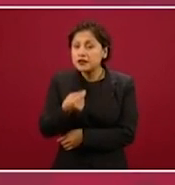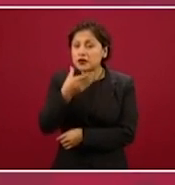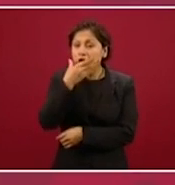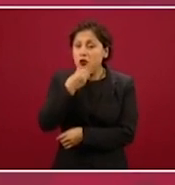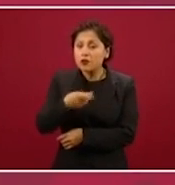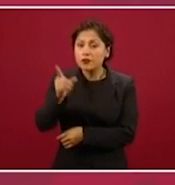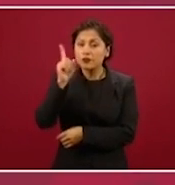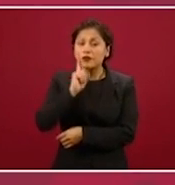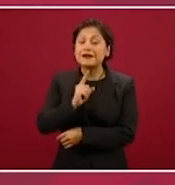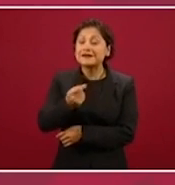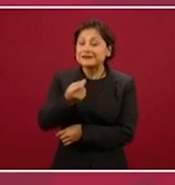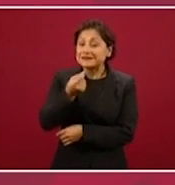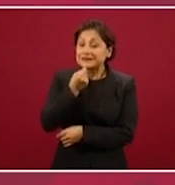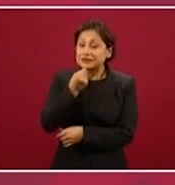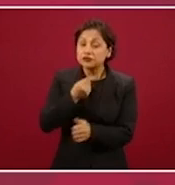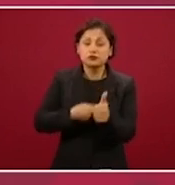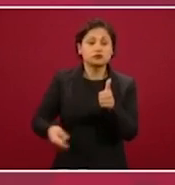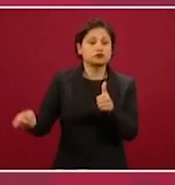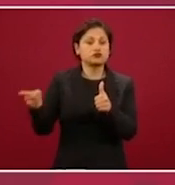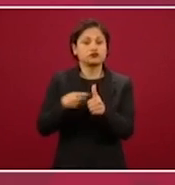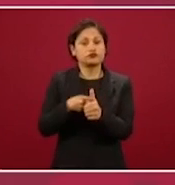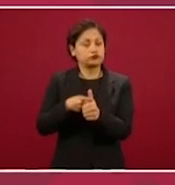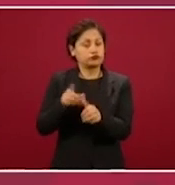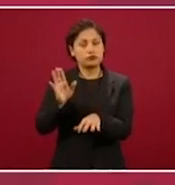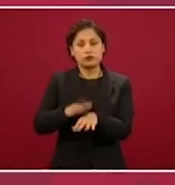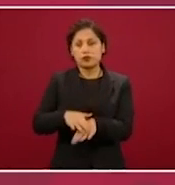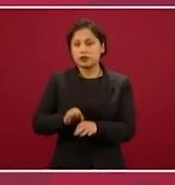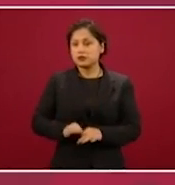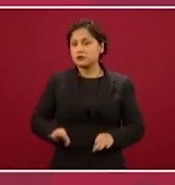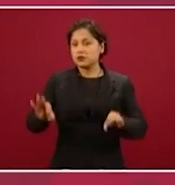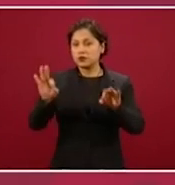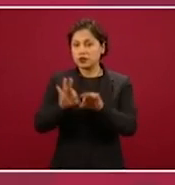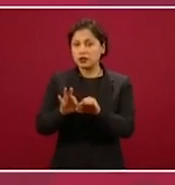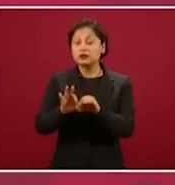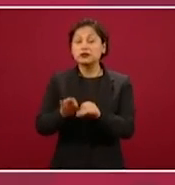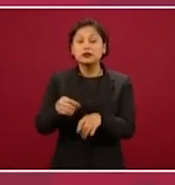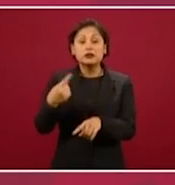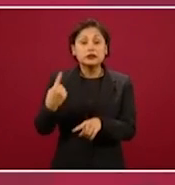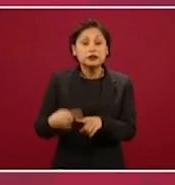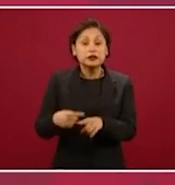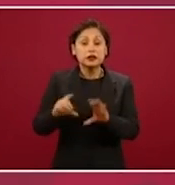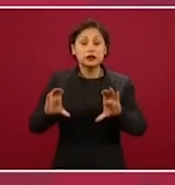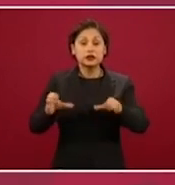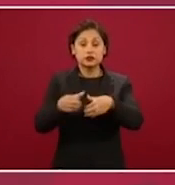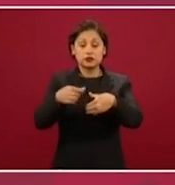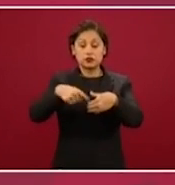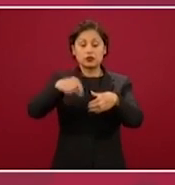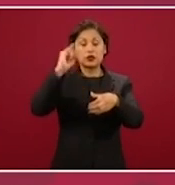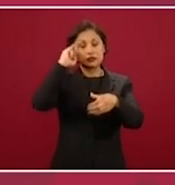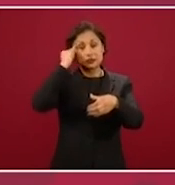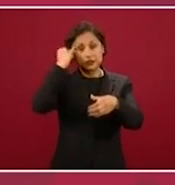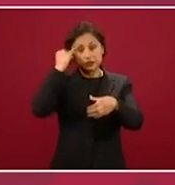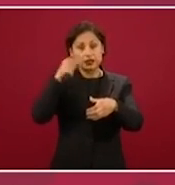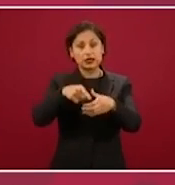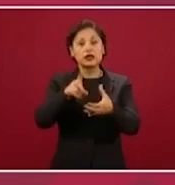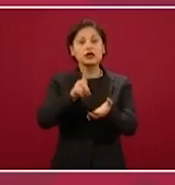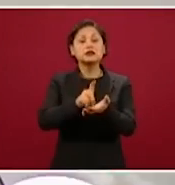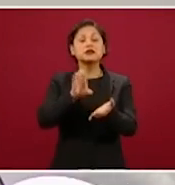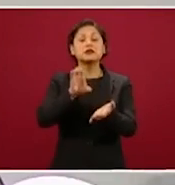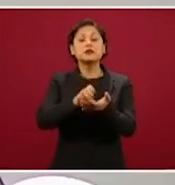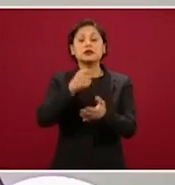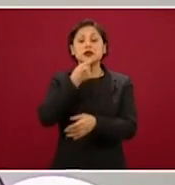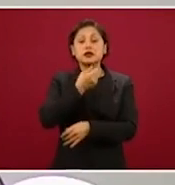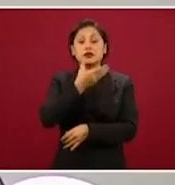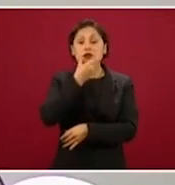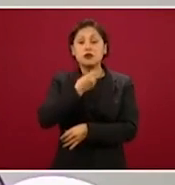y de comunidades indígenas, primero. Ahí es niñas, niños de comunidades indígenas y